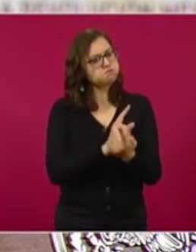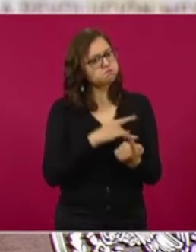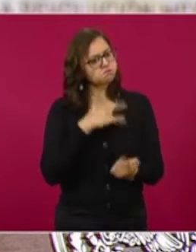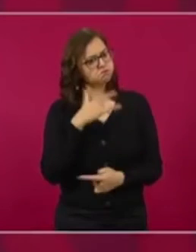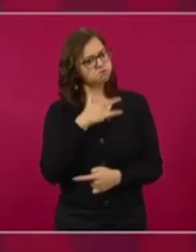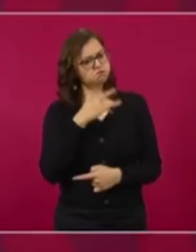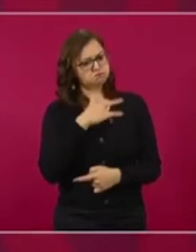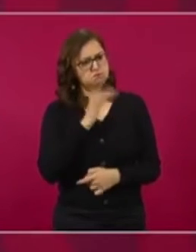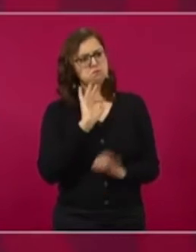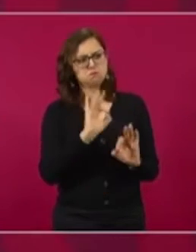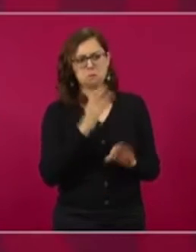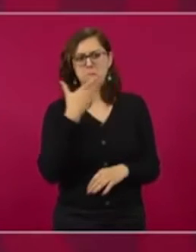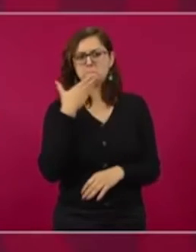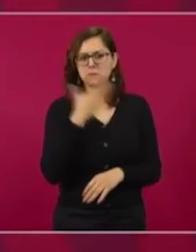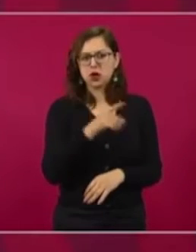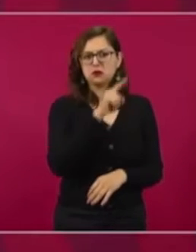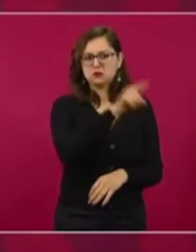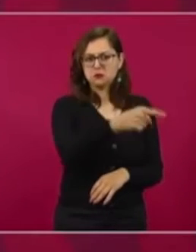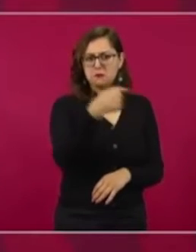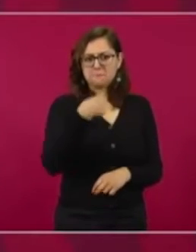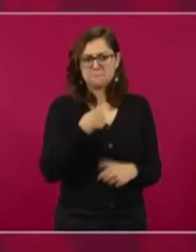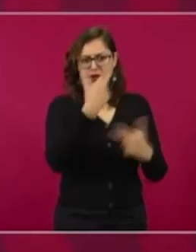y muy respetuosa.